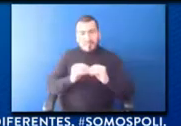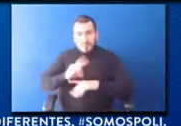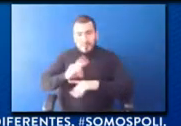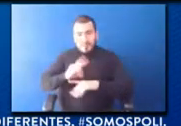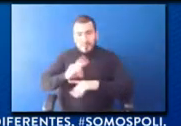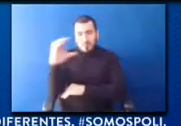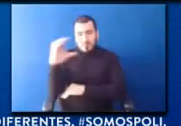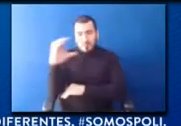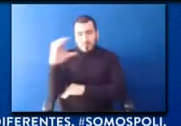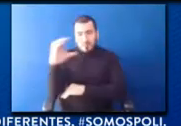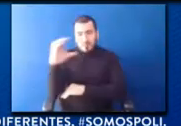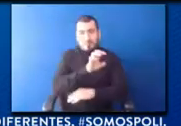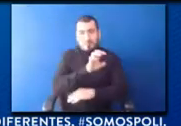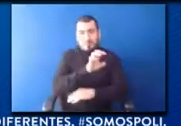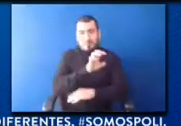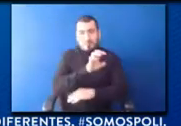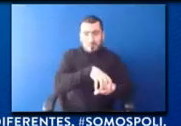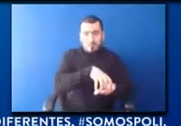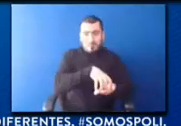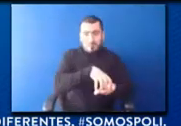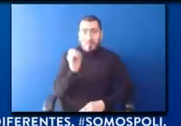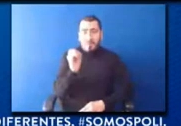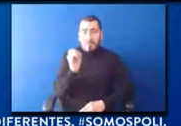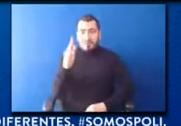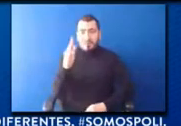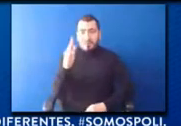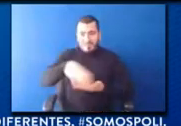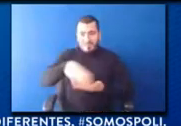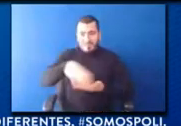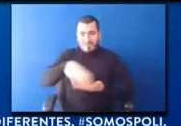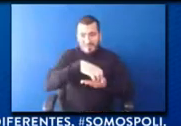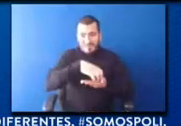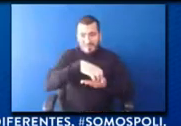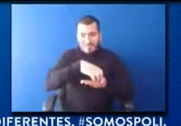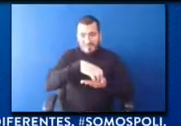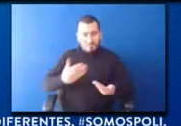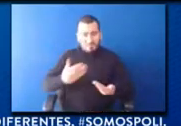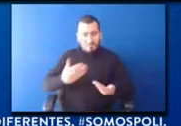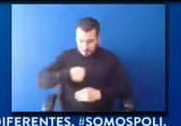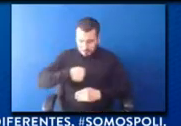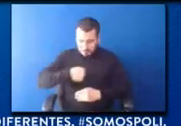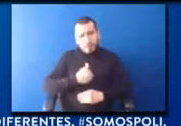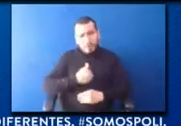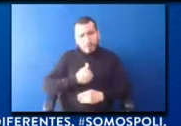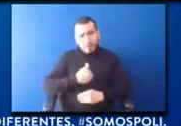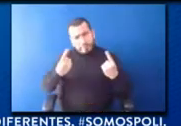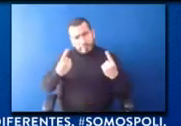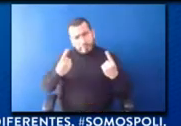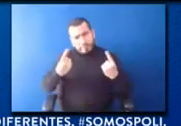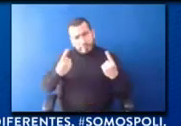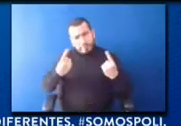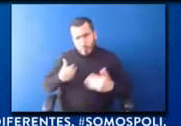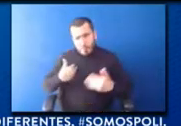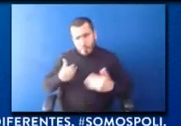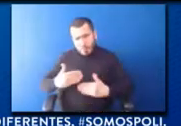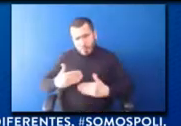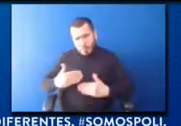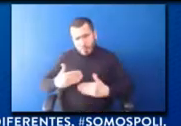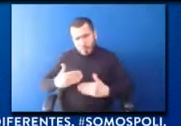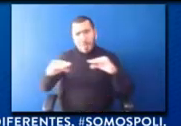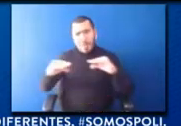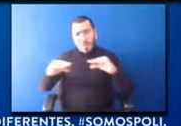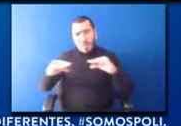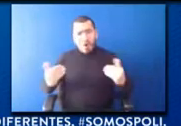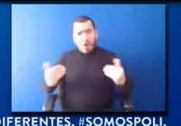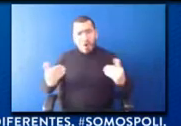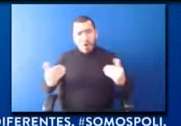Central. Y entonces nosotros, ¿cómo nos estamos preparando para entender el funcionamiento de esos pagos electrónicos instantáneos